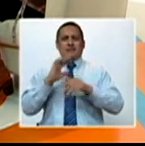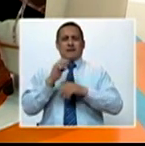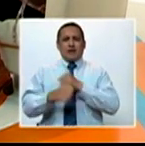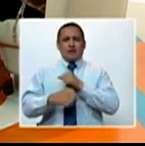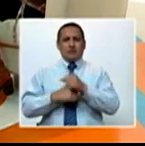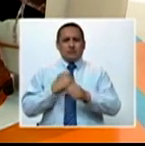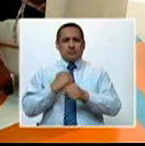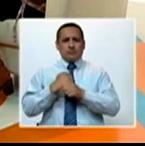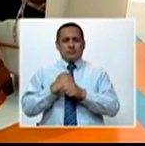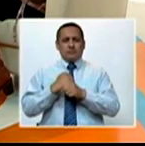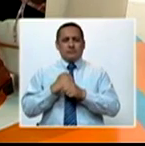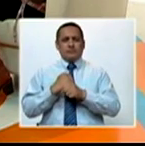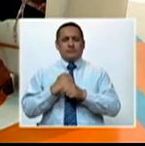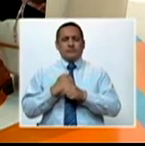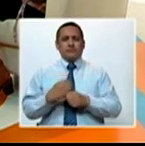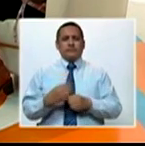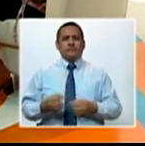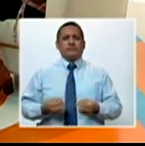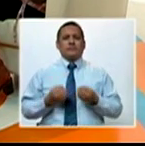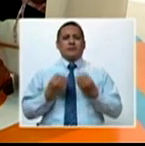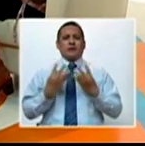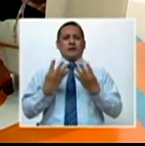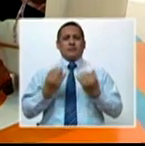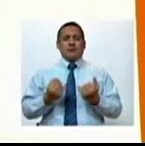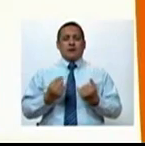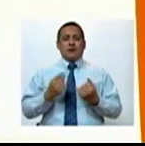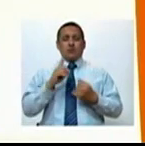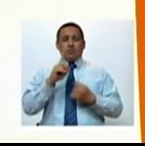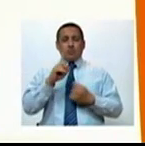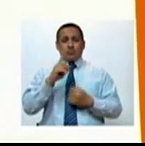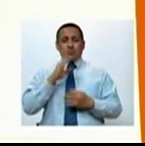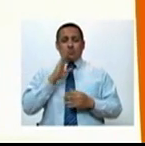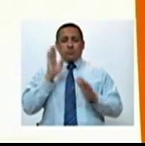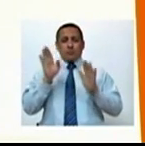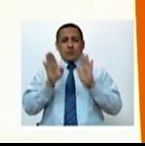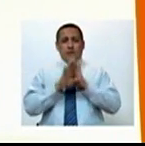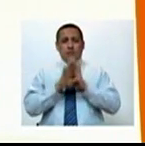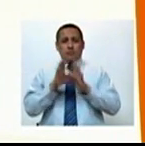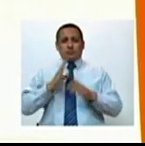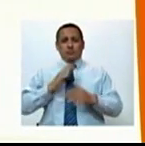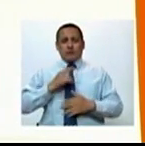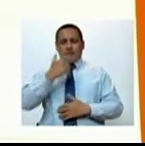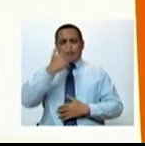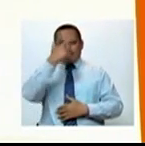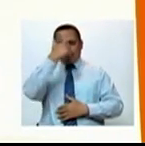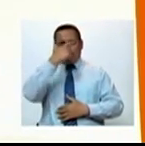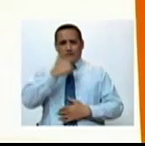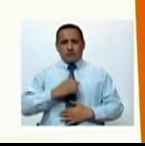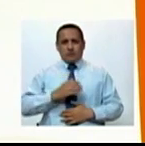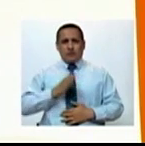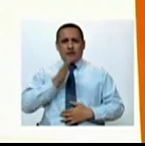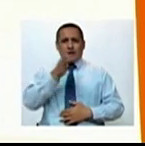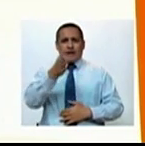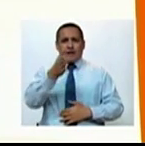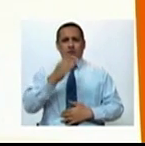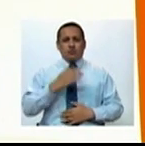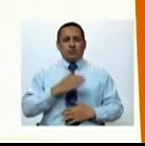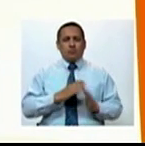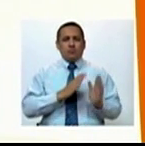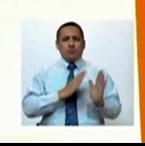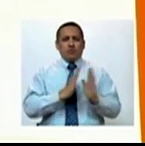daban más, ¿no es así? Claro, uno cuando va a un proceso